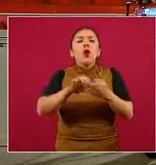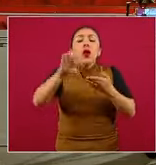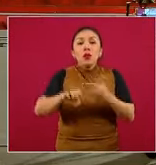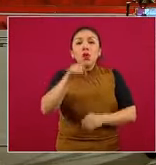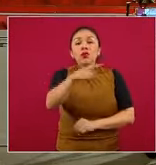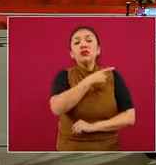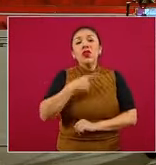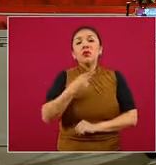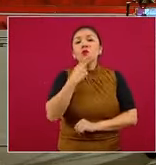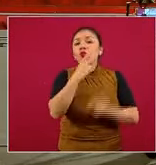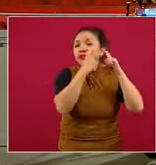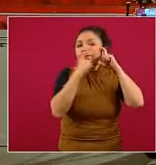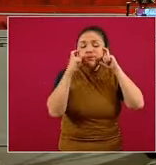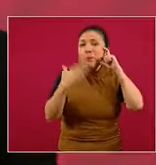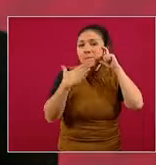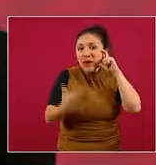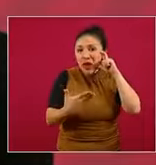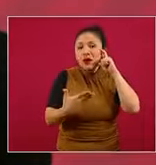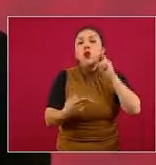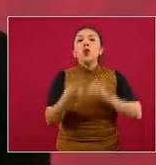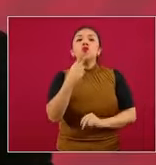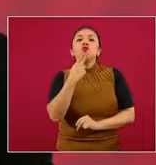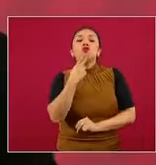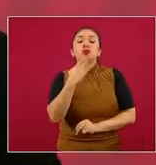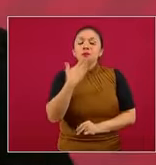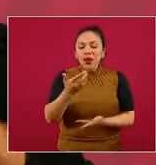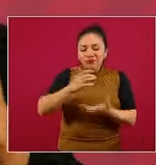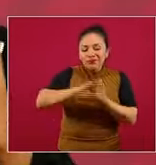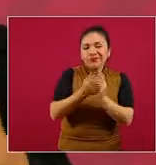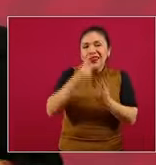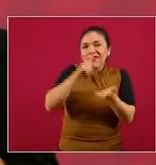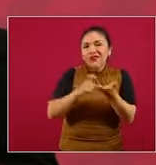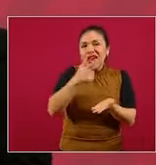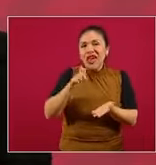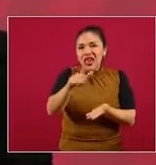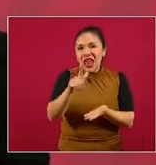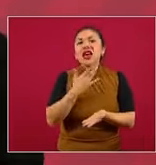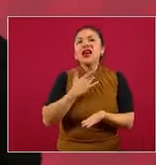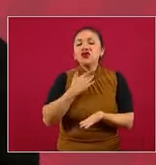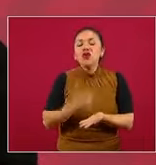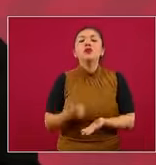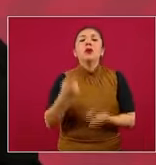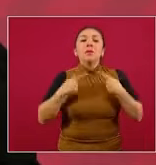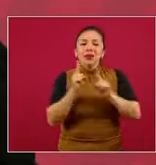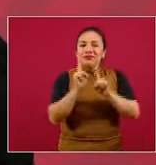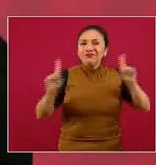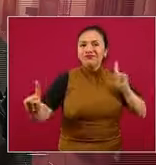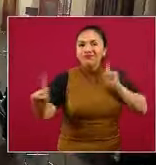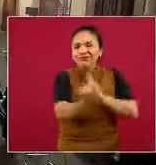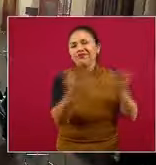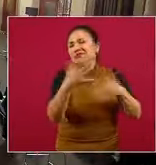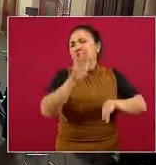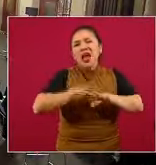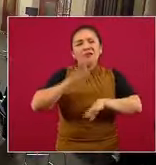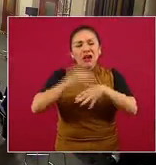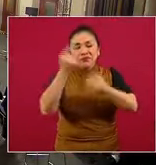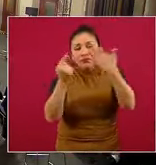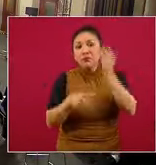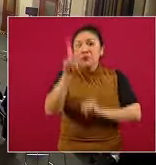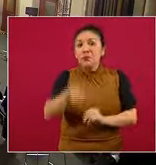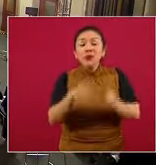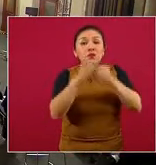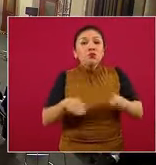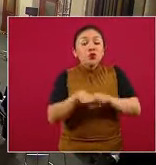uso correcto de cubrebocas, el uso correcto del gel antibacterial, sana distancia, etcétera, etcétera, porque es